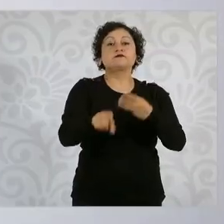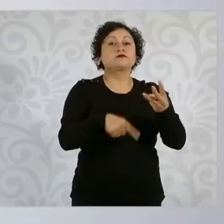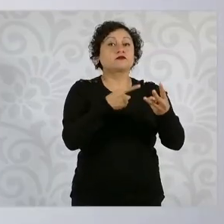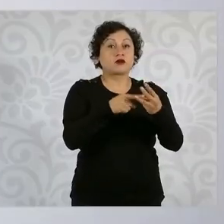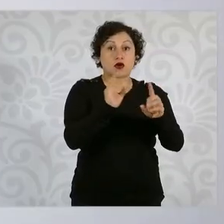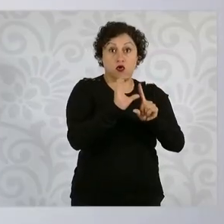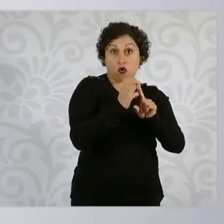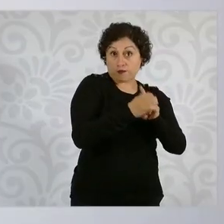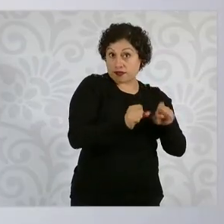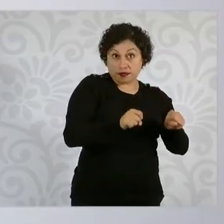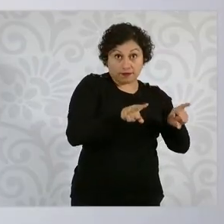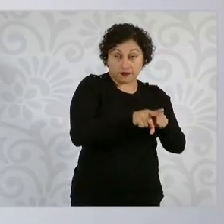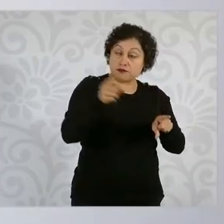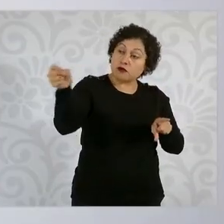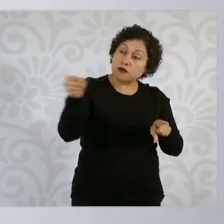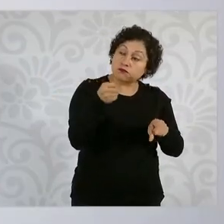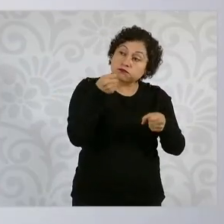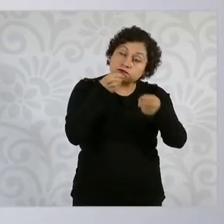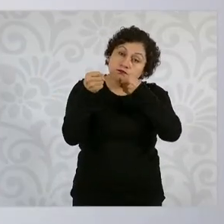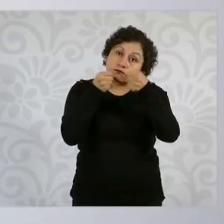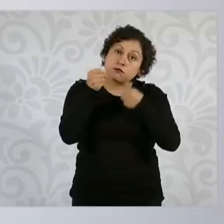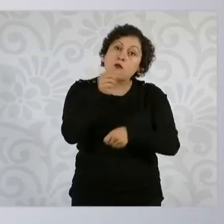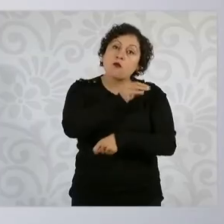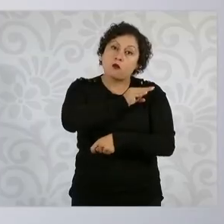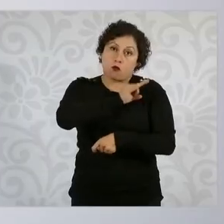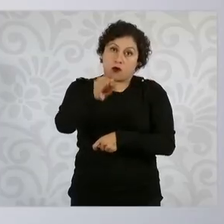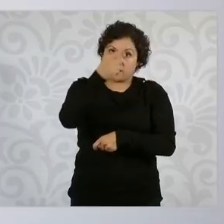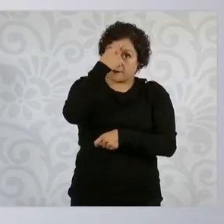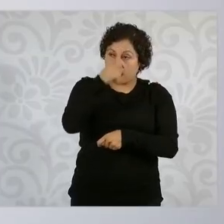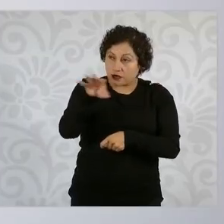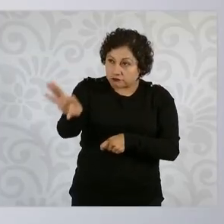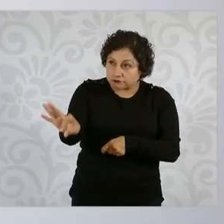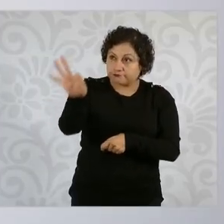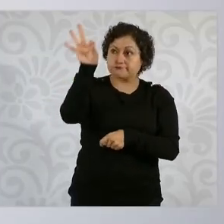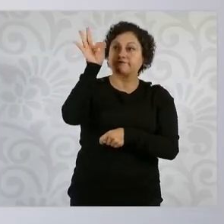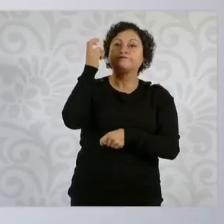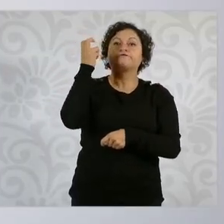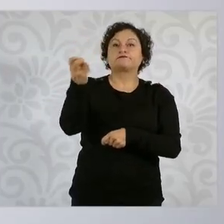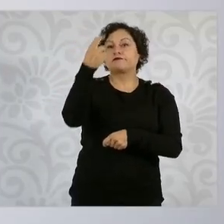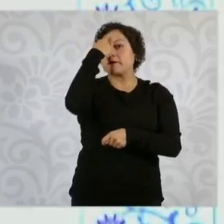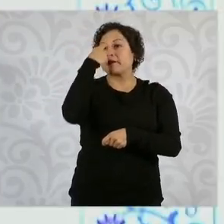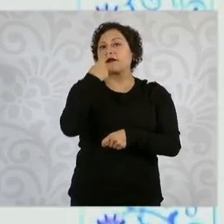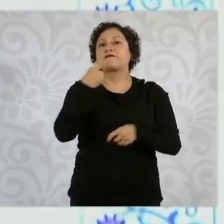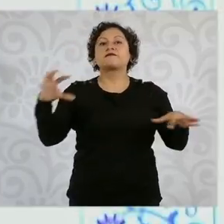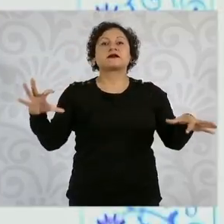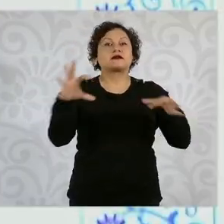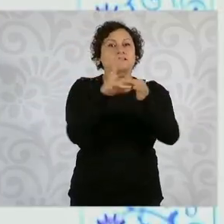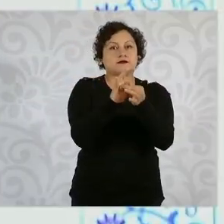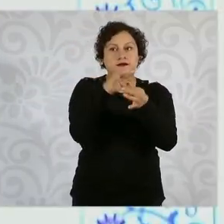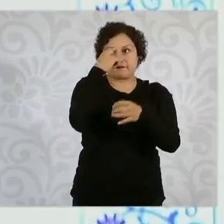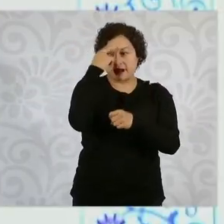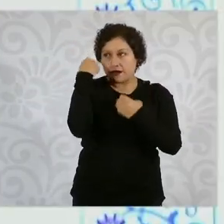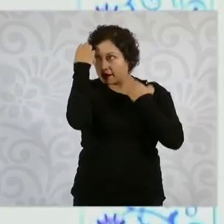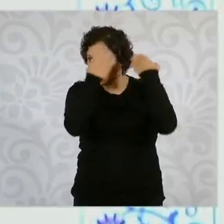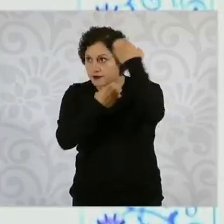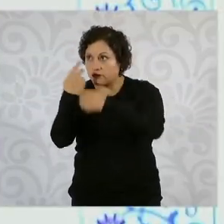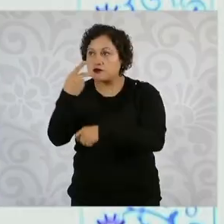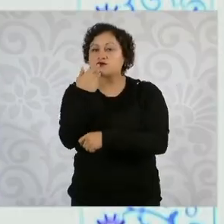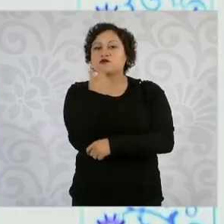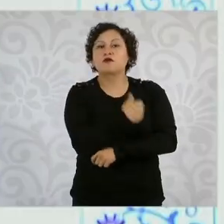las personas aspirantes que califiquen más idóneas a efecto de evaluar su competencia y